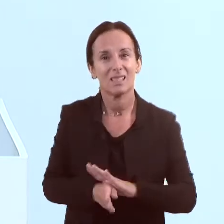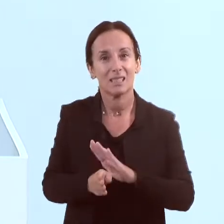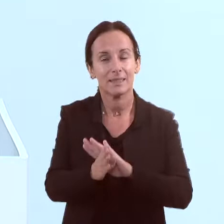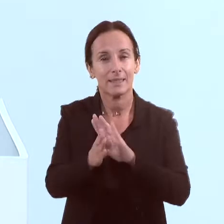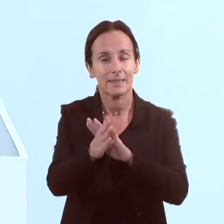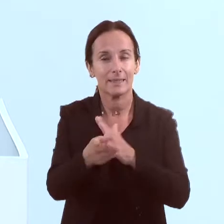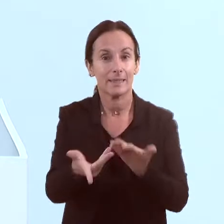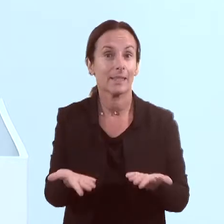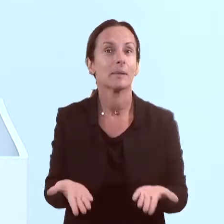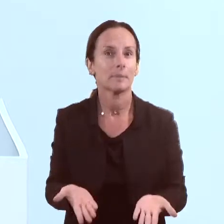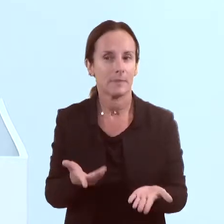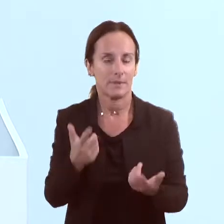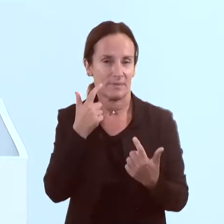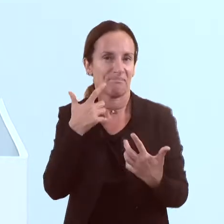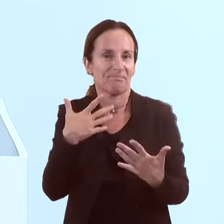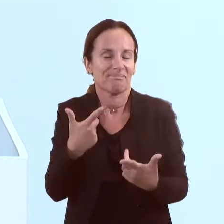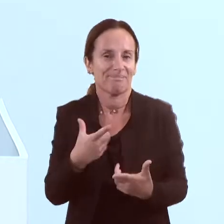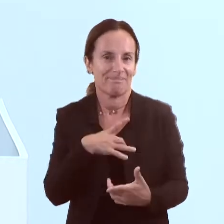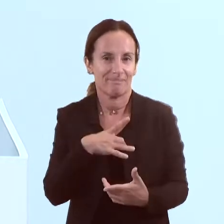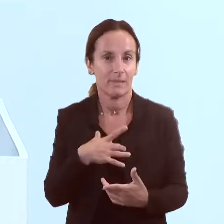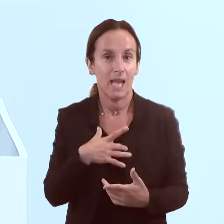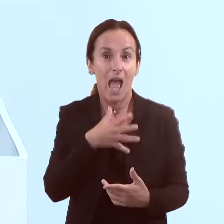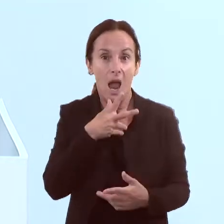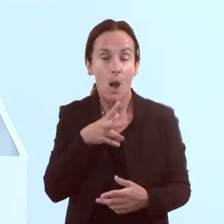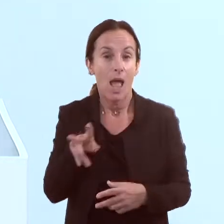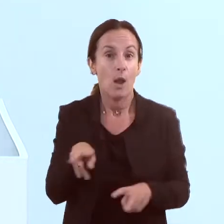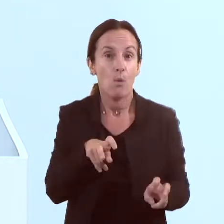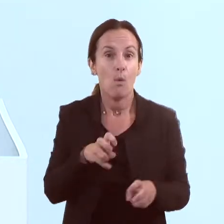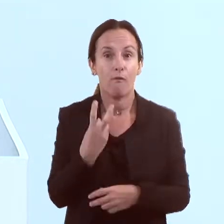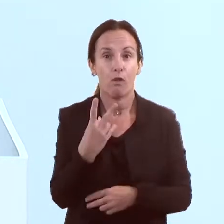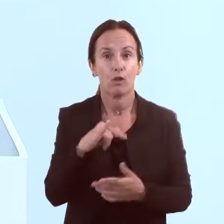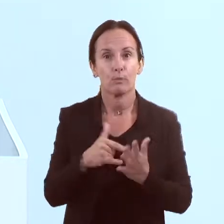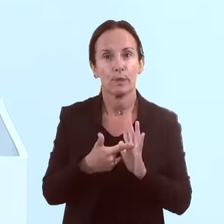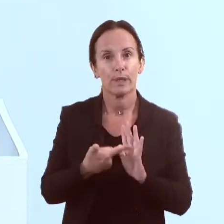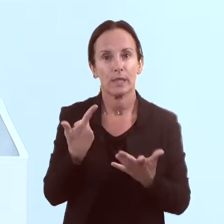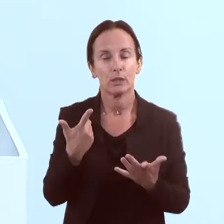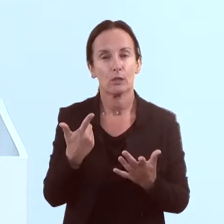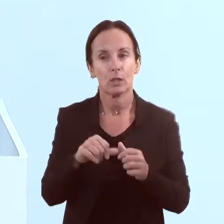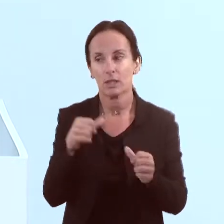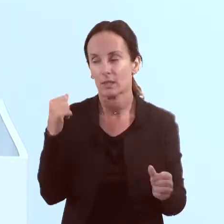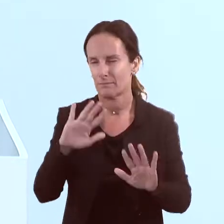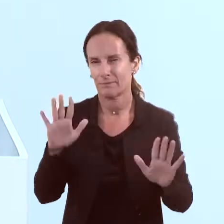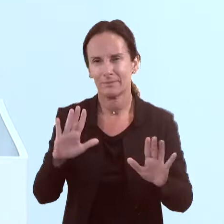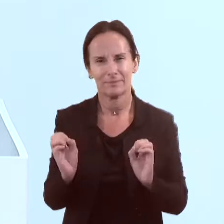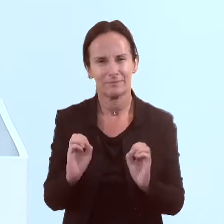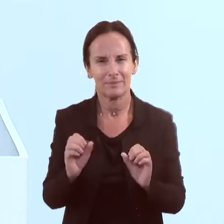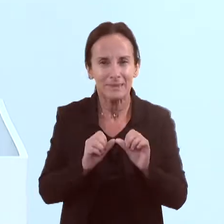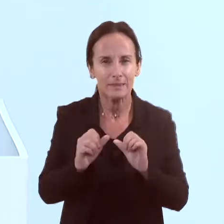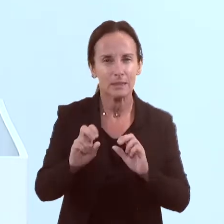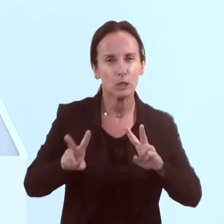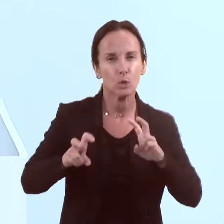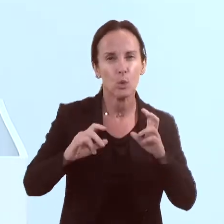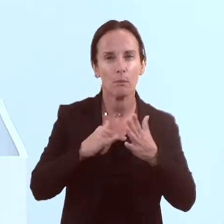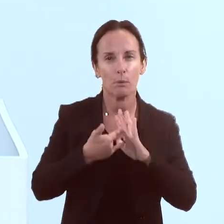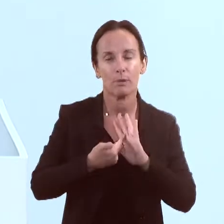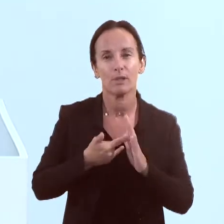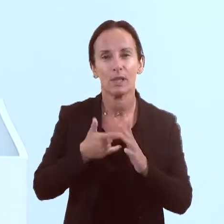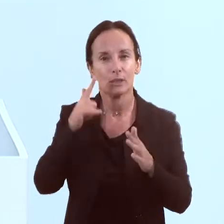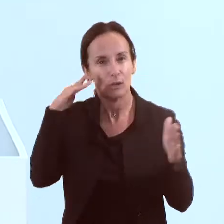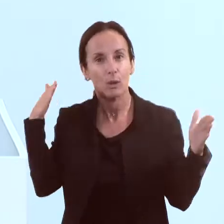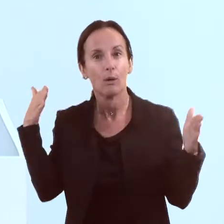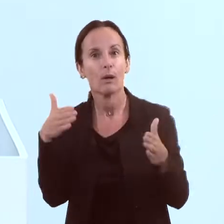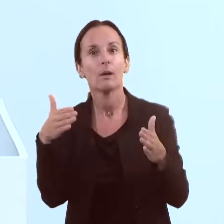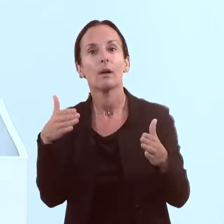es lo que vienen un poco a plantear estos proyectos, que cambiemos el modo de trabajarlo, que demos otro enfoque, que trabajemos desde un enfoque de